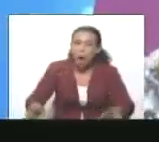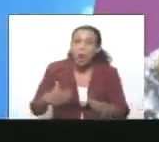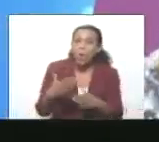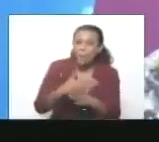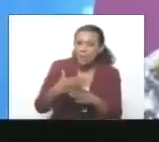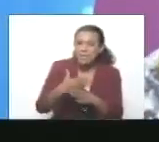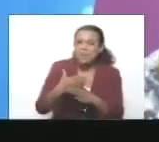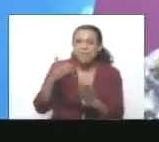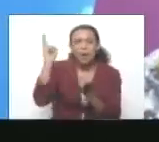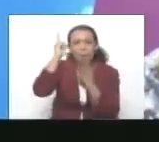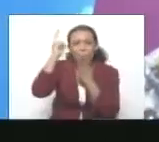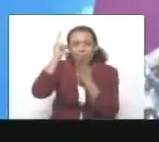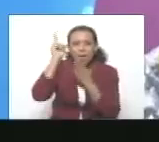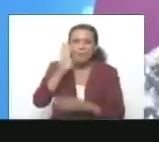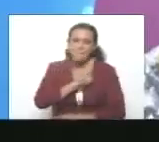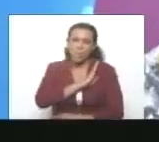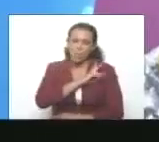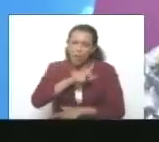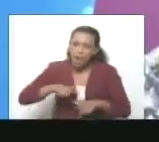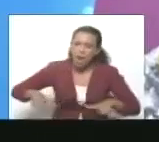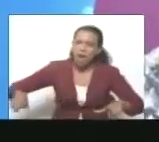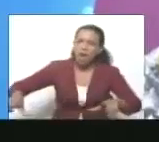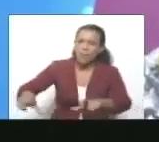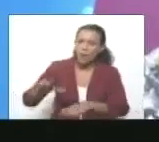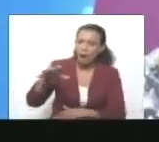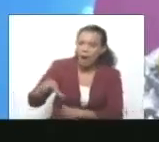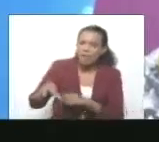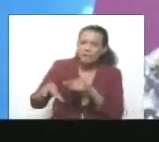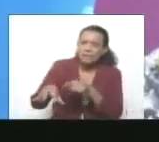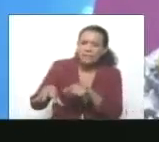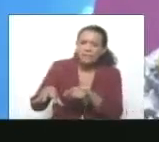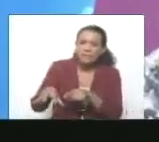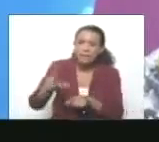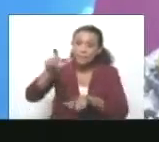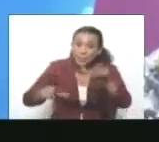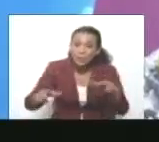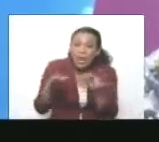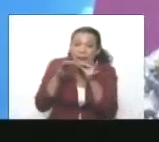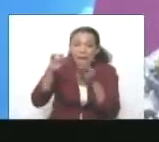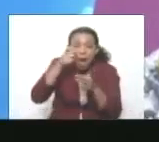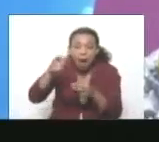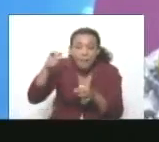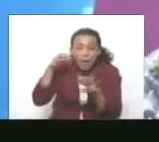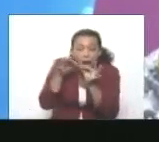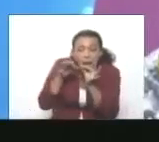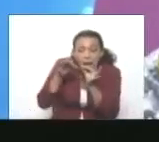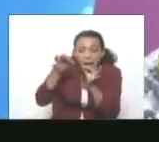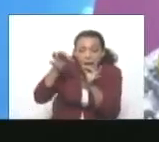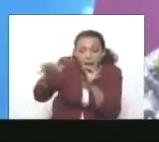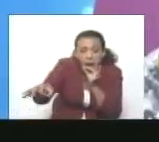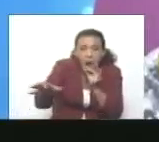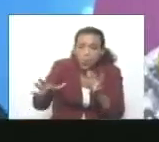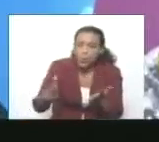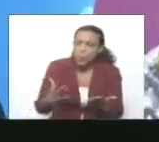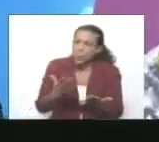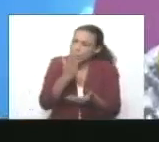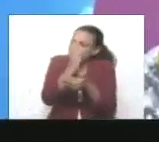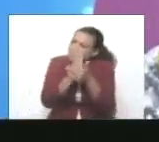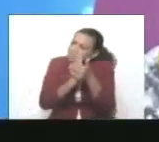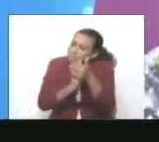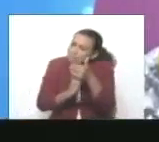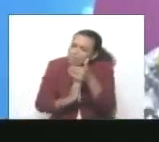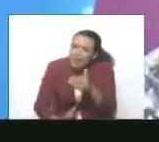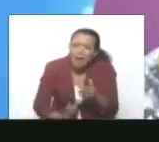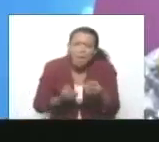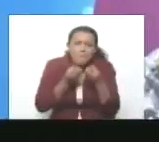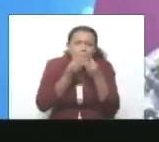las comunidades indígenas que hay. Y tienen una orquesta allí con una calidad, en ese lugar, con una calidad similar a la que encontramos